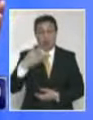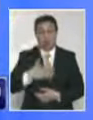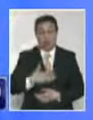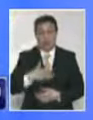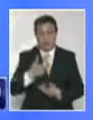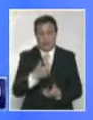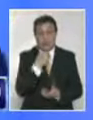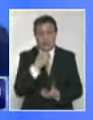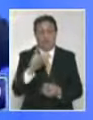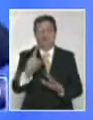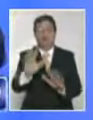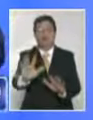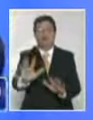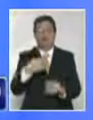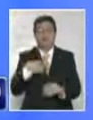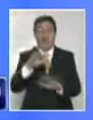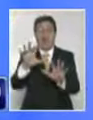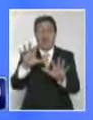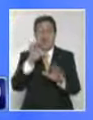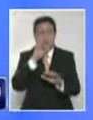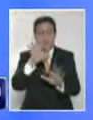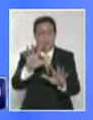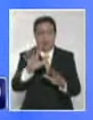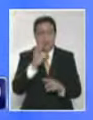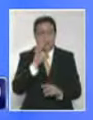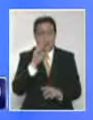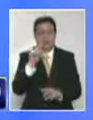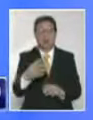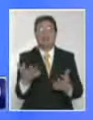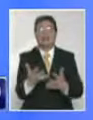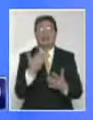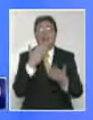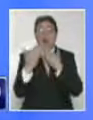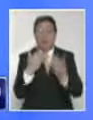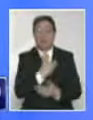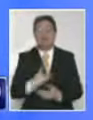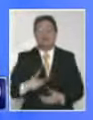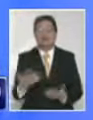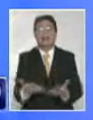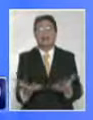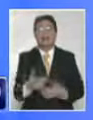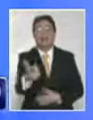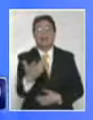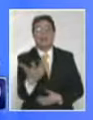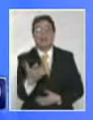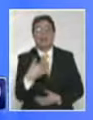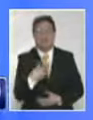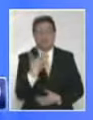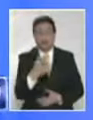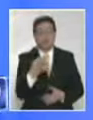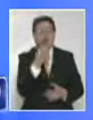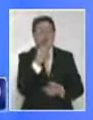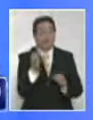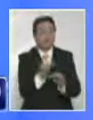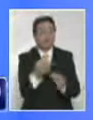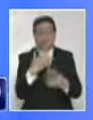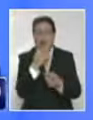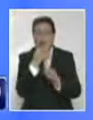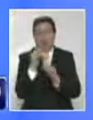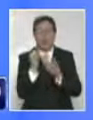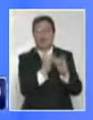10 minutos. Yo con reloj. ¿Y qué es lo que conversó con el presidente? No, me dijo, mire, le conté lo que estamos haciendo